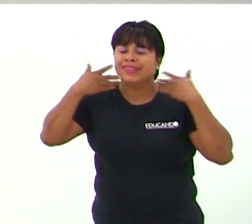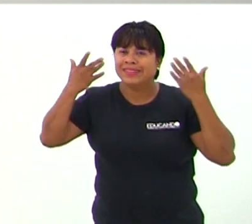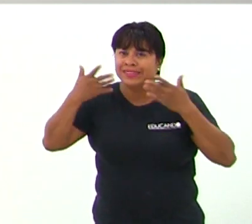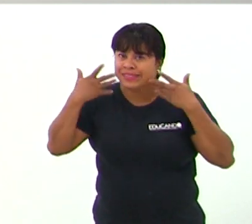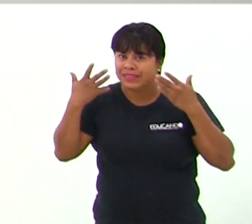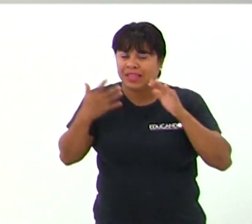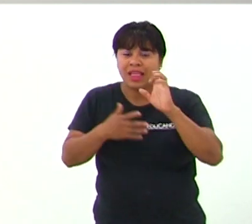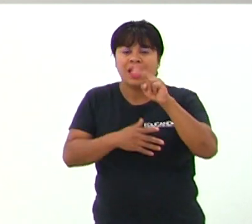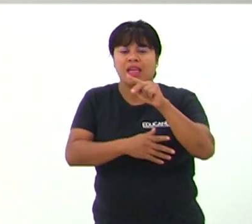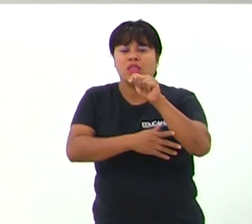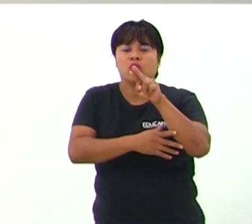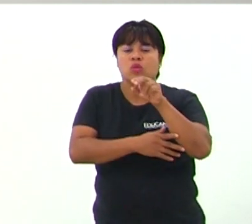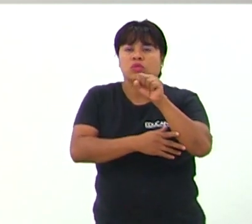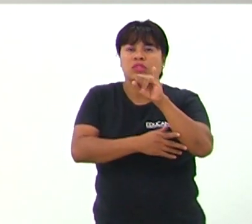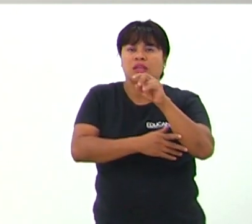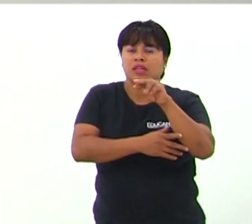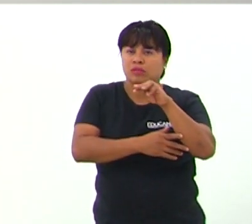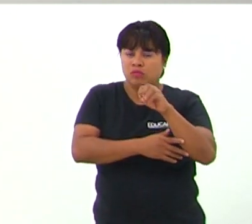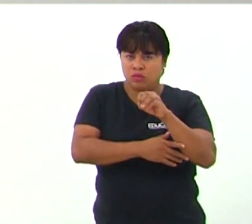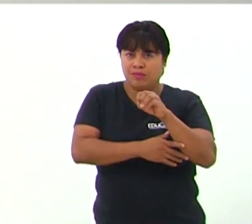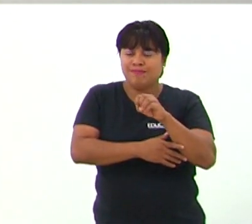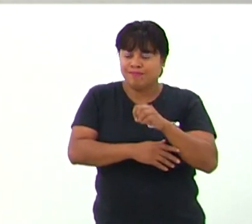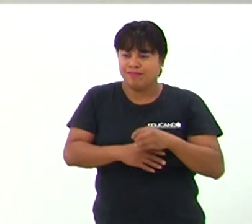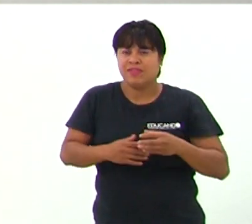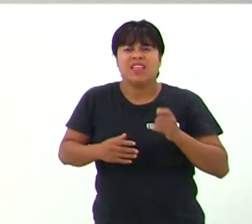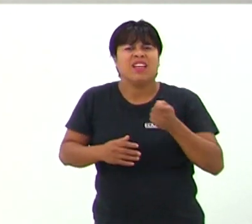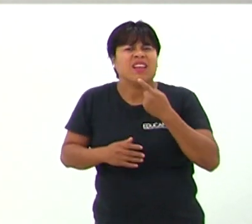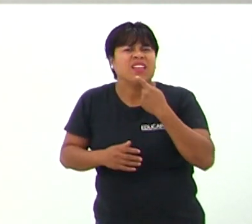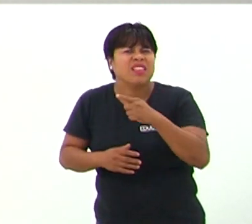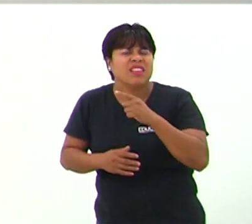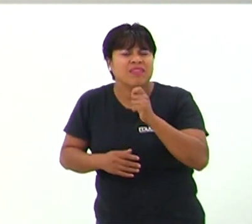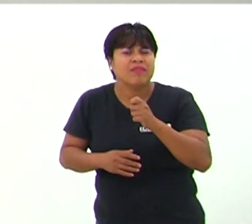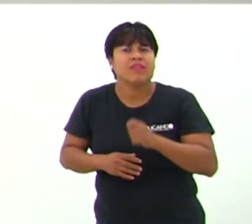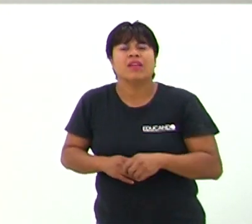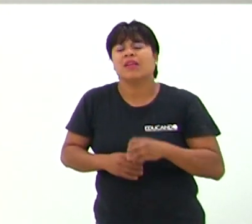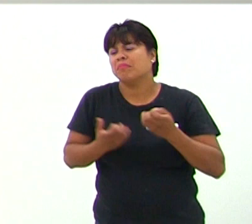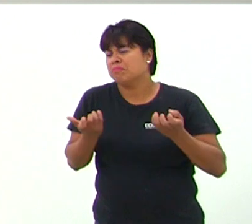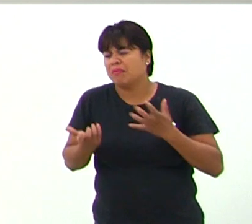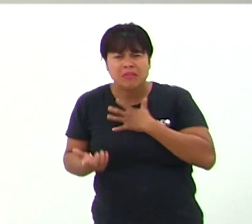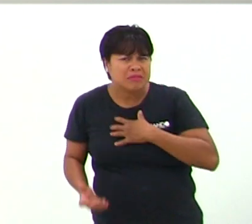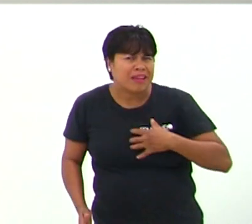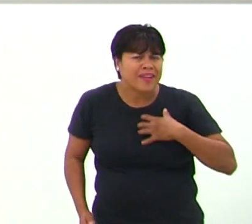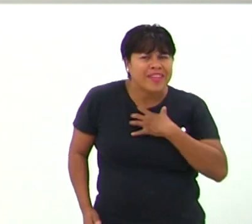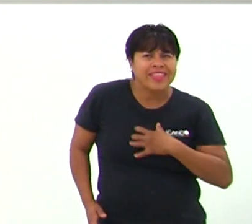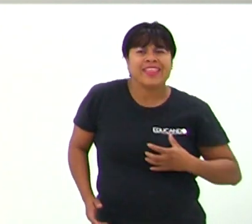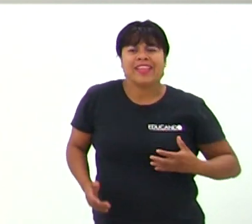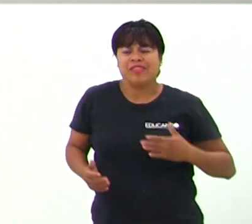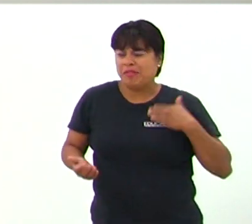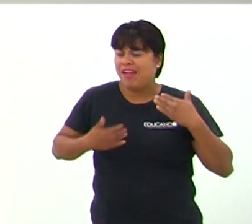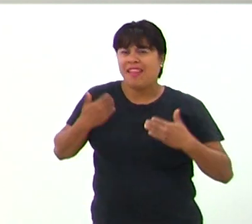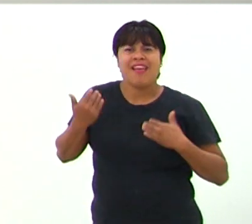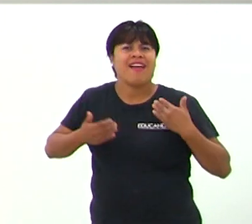entusiasmo. ¿Bien? Con singular entusiasmo. Quiere decir que está contento, bien, que